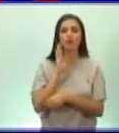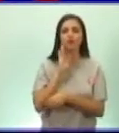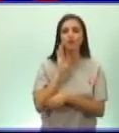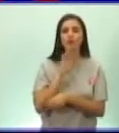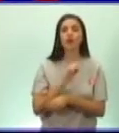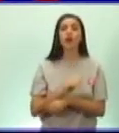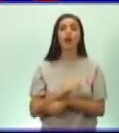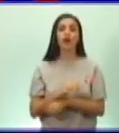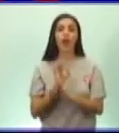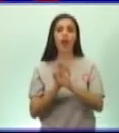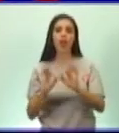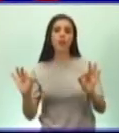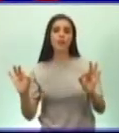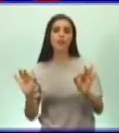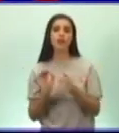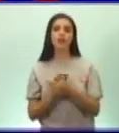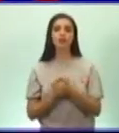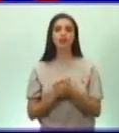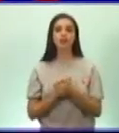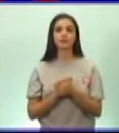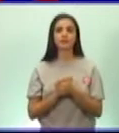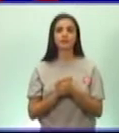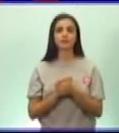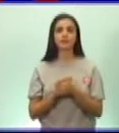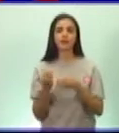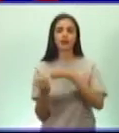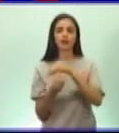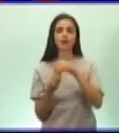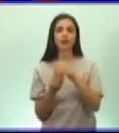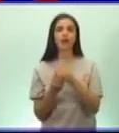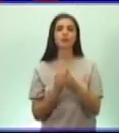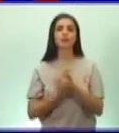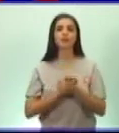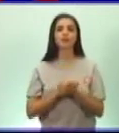Tienen la vejiga urinaria, que también la conocían.